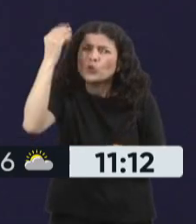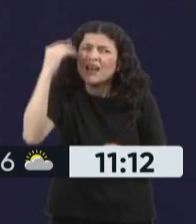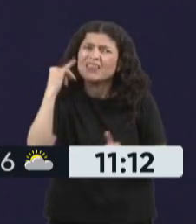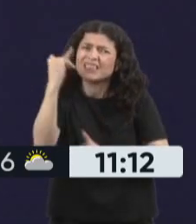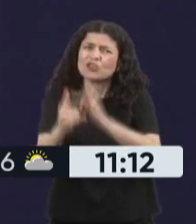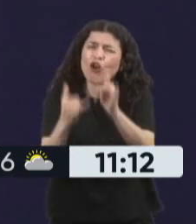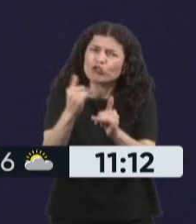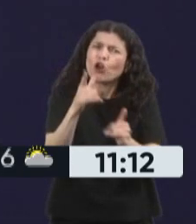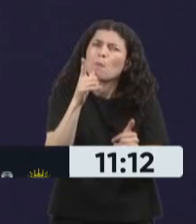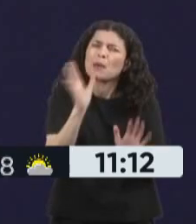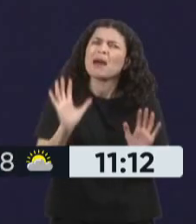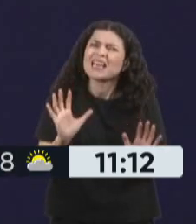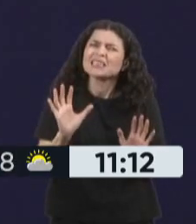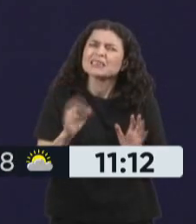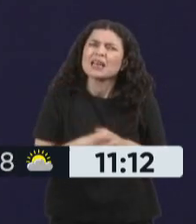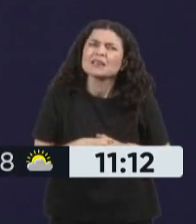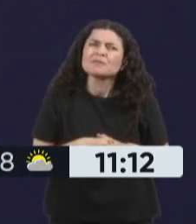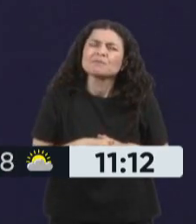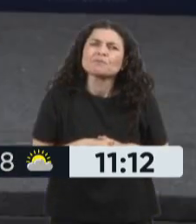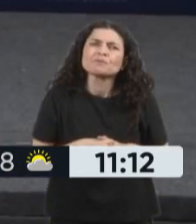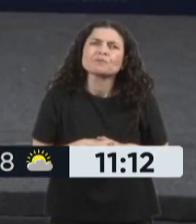sí, creo que en alguna...